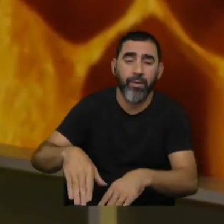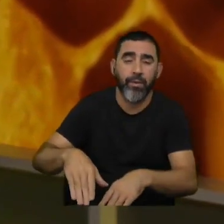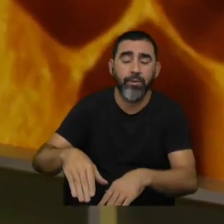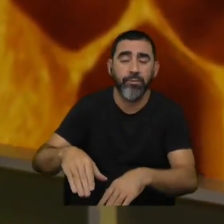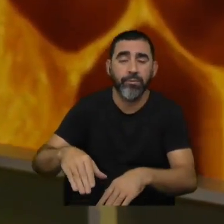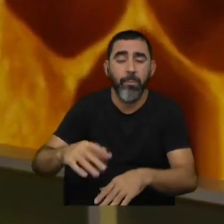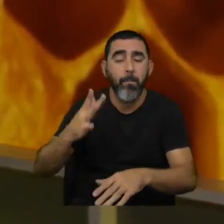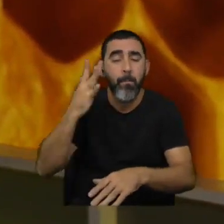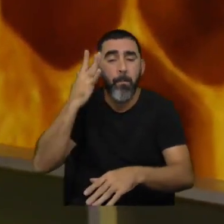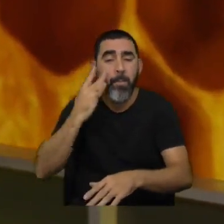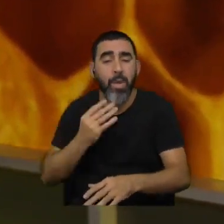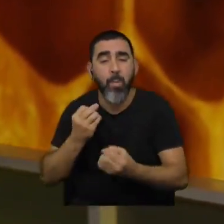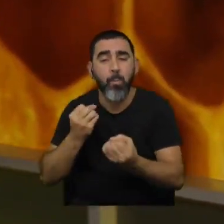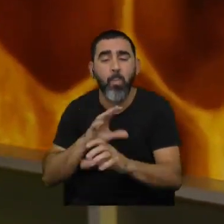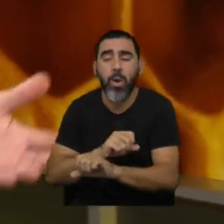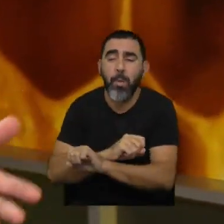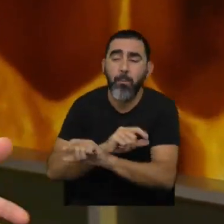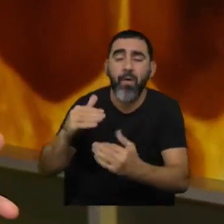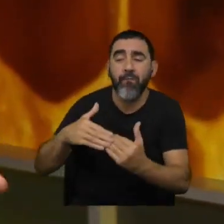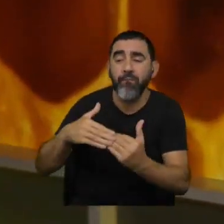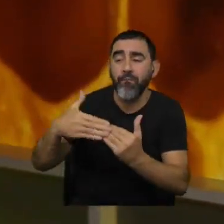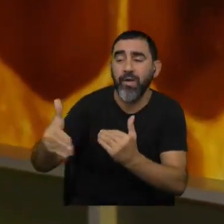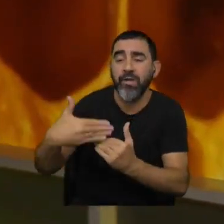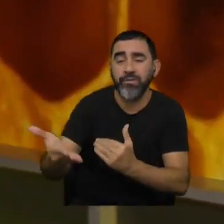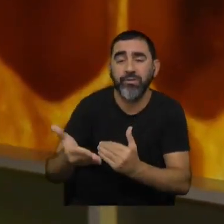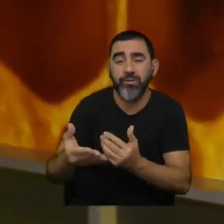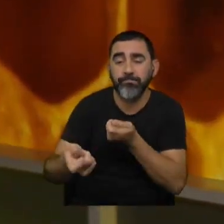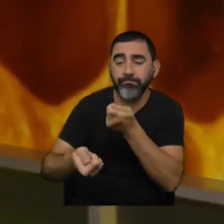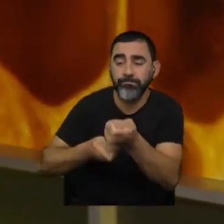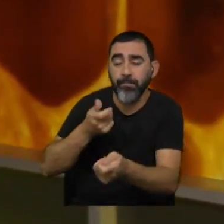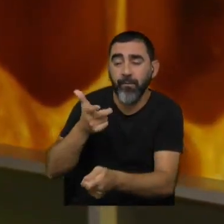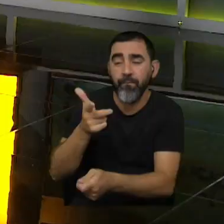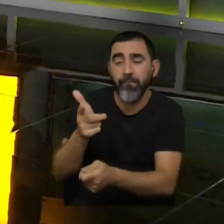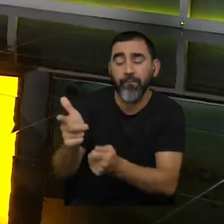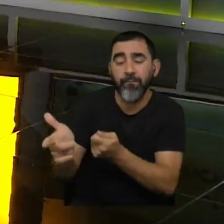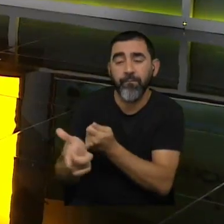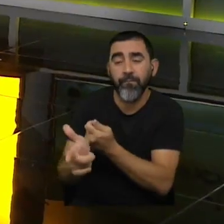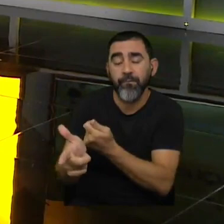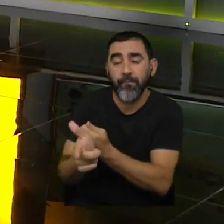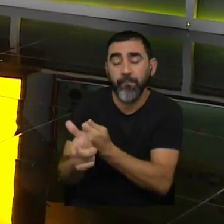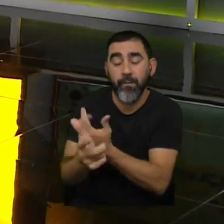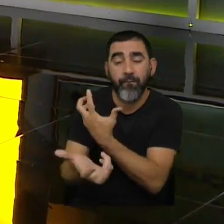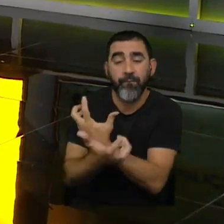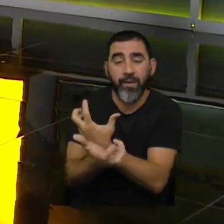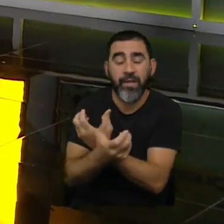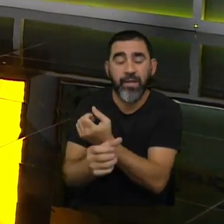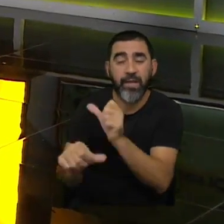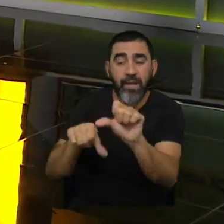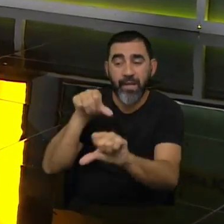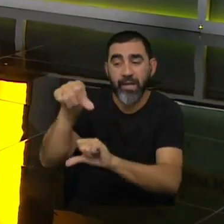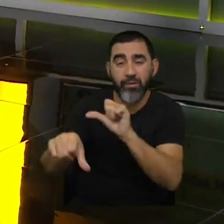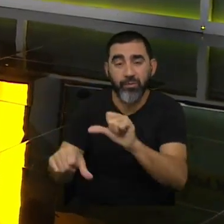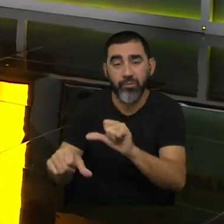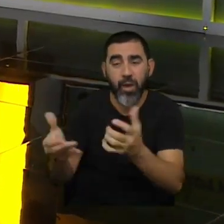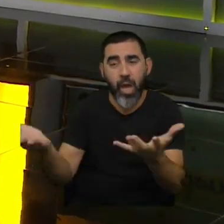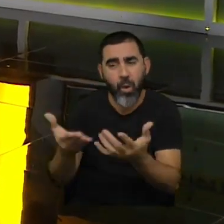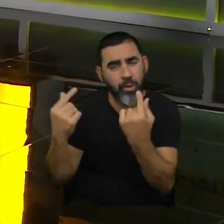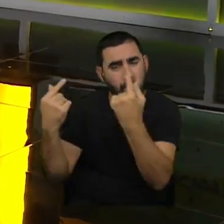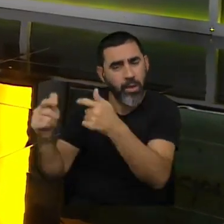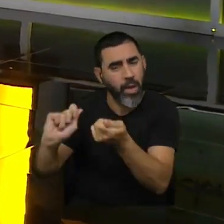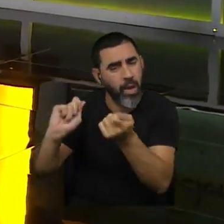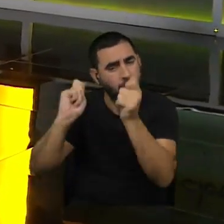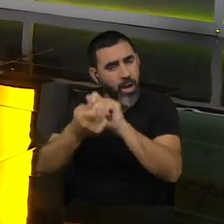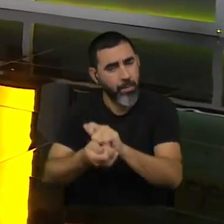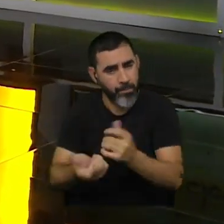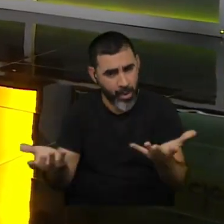colmenas porque un vecino aplicó mal o sin cuidado determinado producto químico. Me parece que hay otro cuidado en